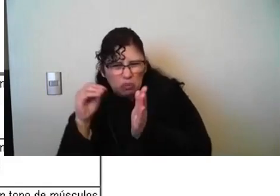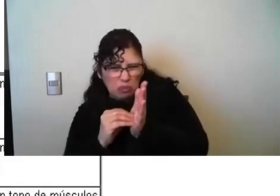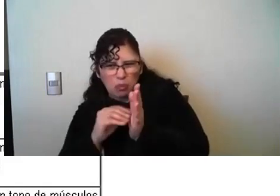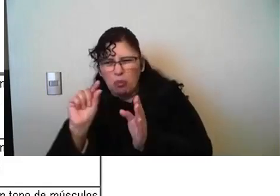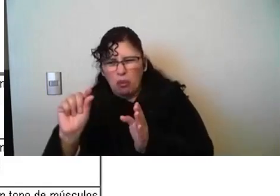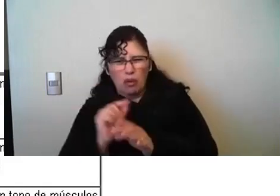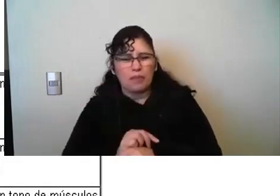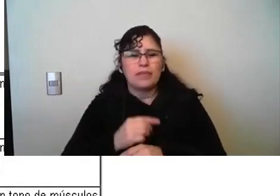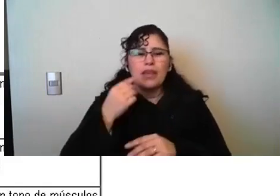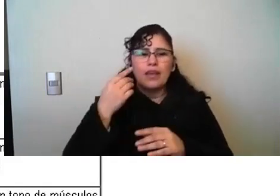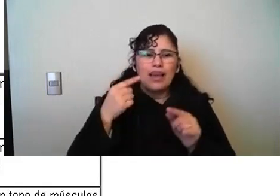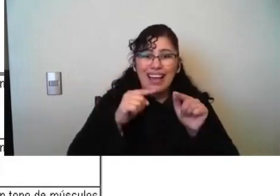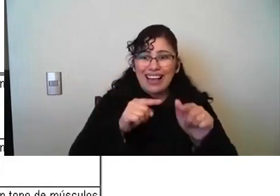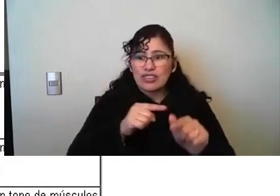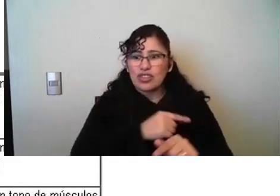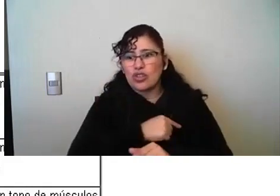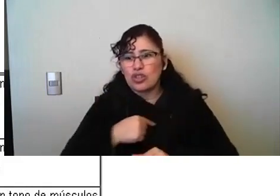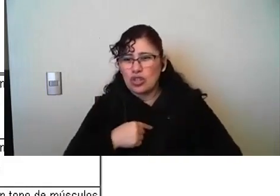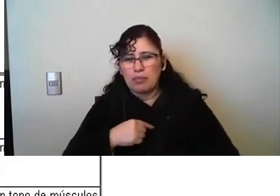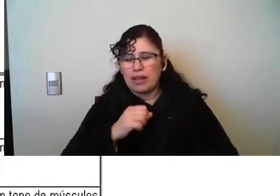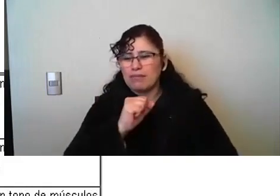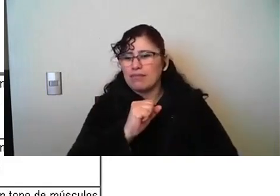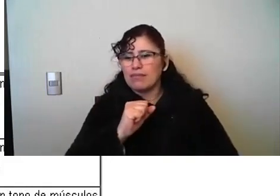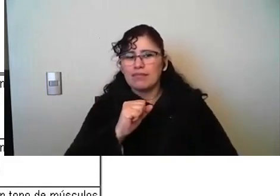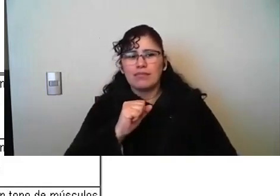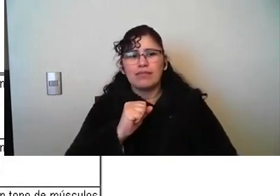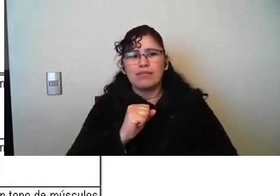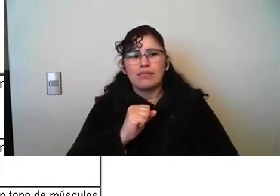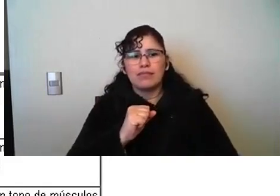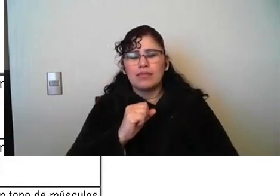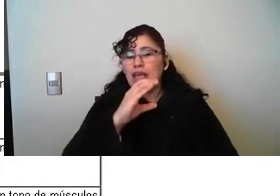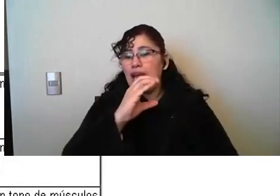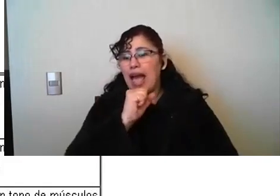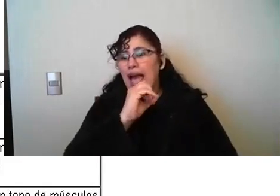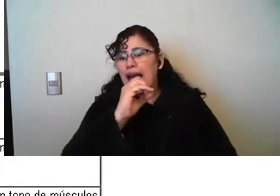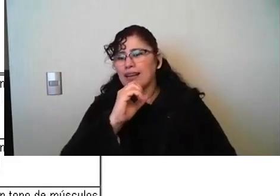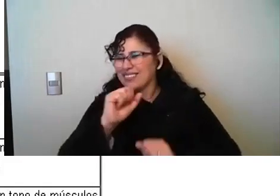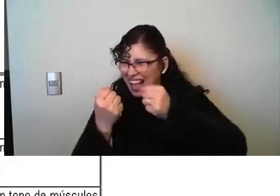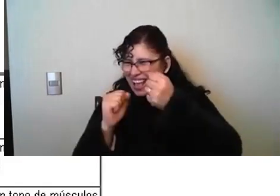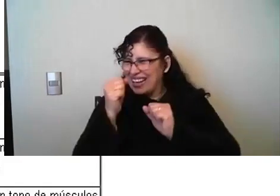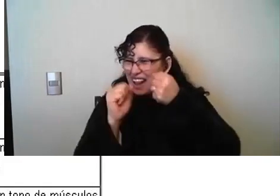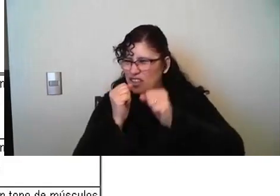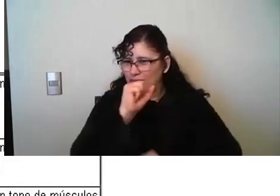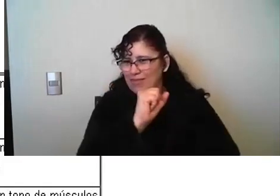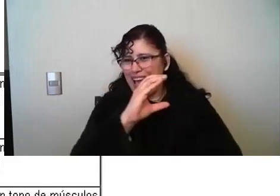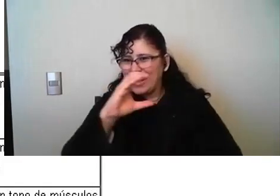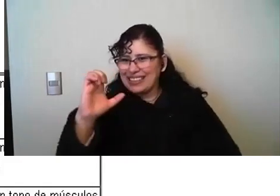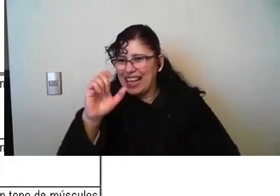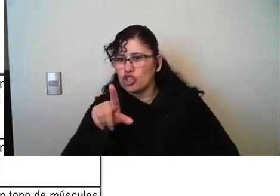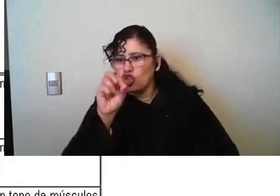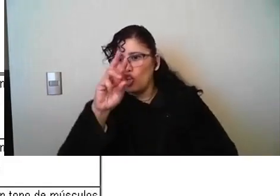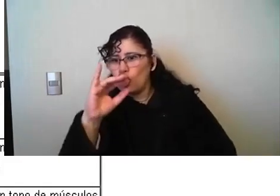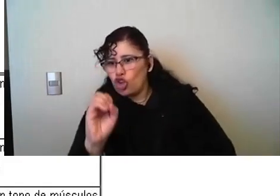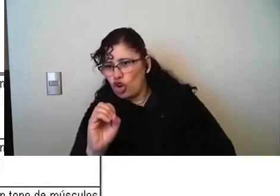llama accesorio cuneiforme, por si acaso. En los núcleos cuneiformes, el accesorio se genera la vía